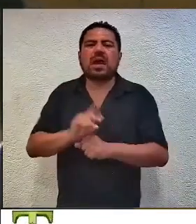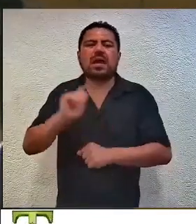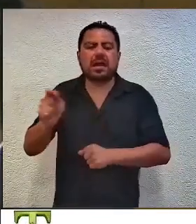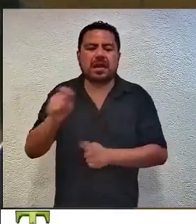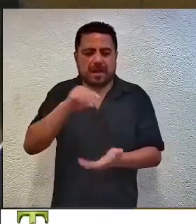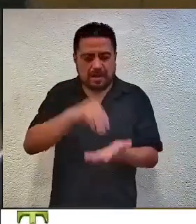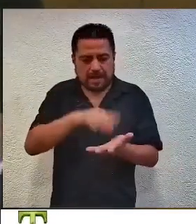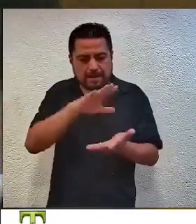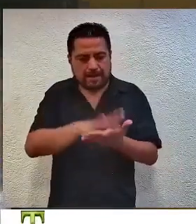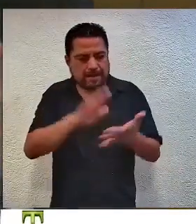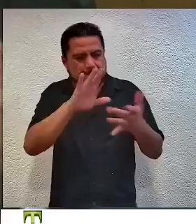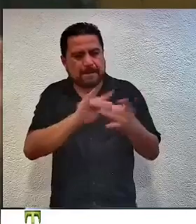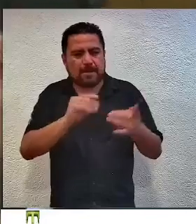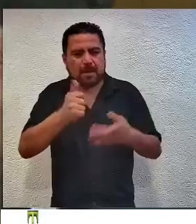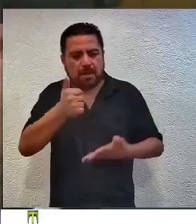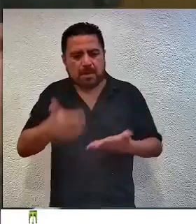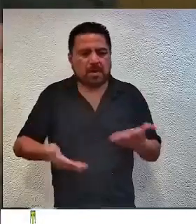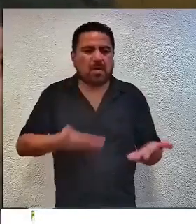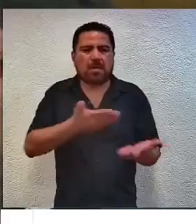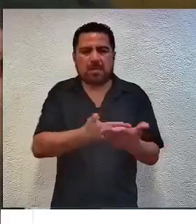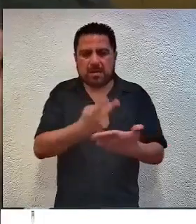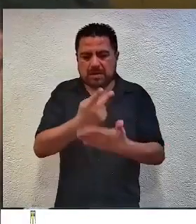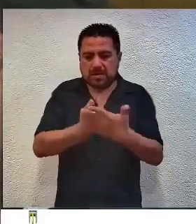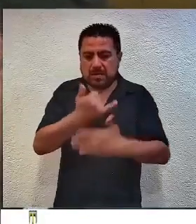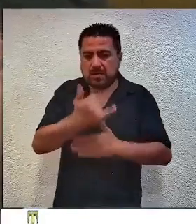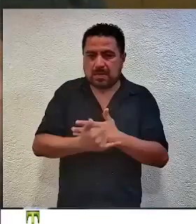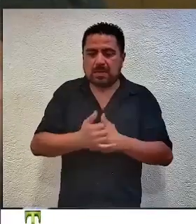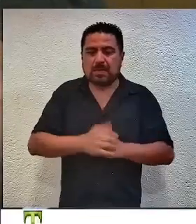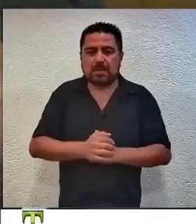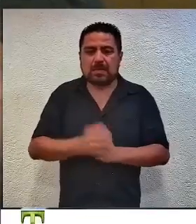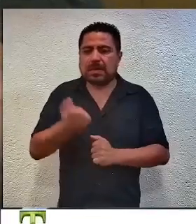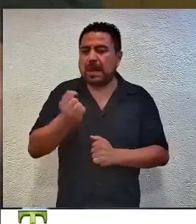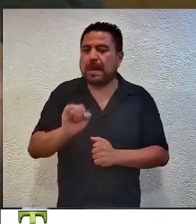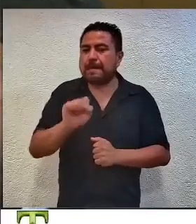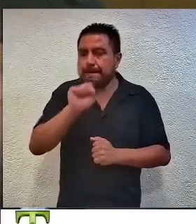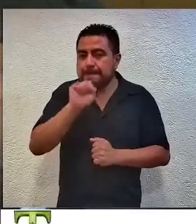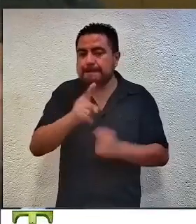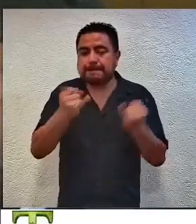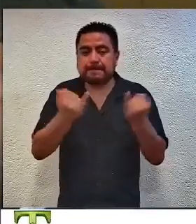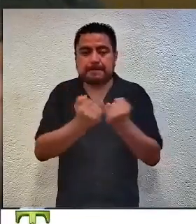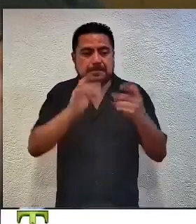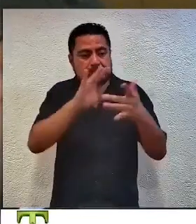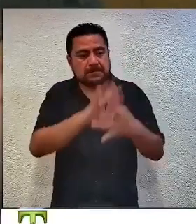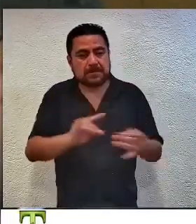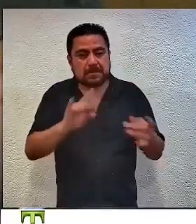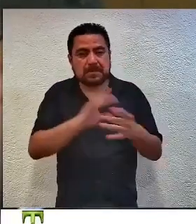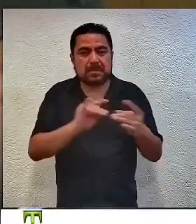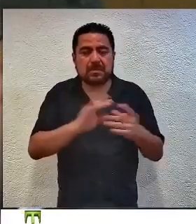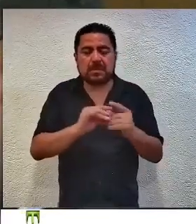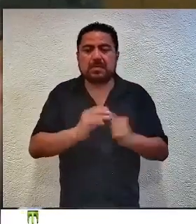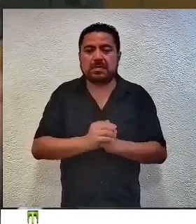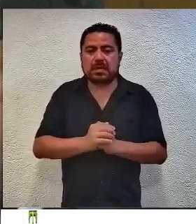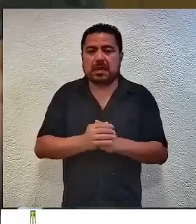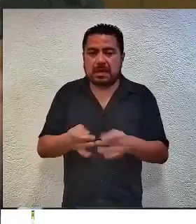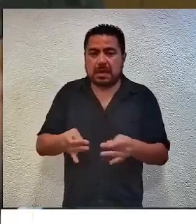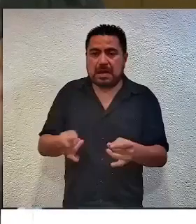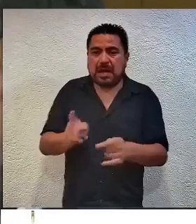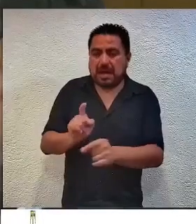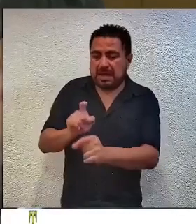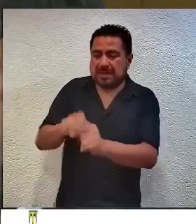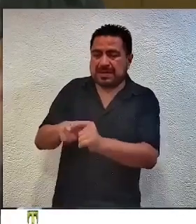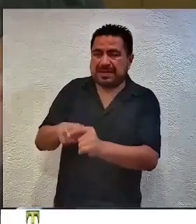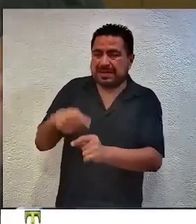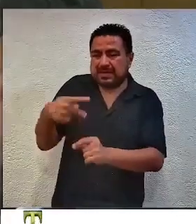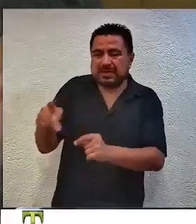sustenta la propuesta del proyecto. Asimismo, se argumenta que la calidad de militantes de los